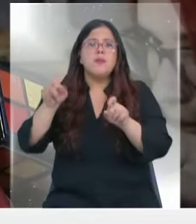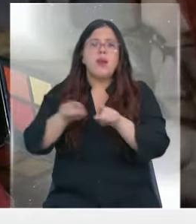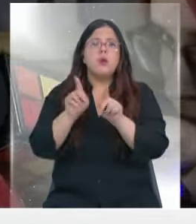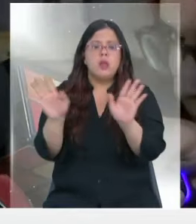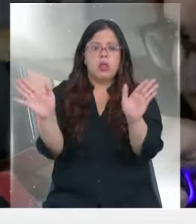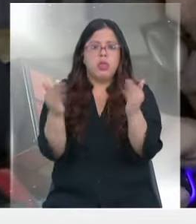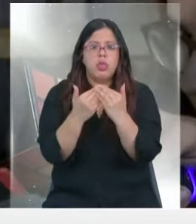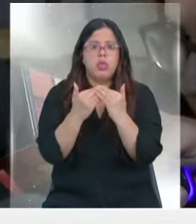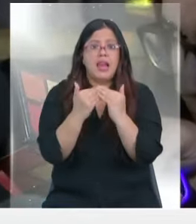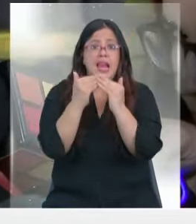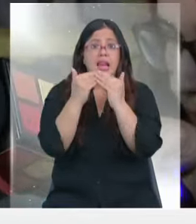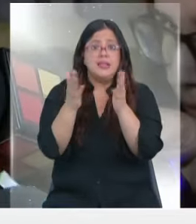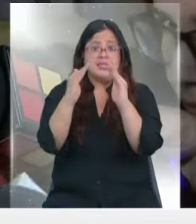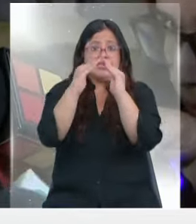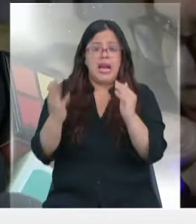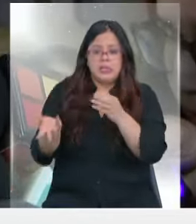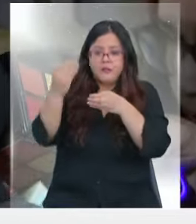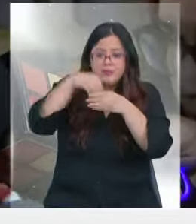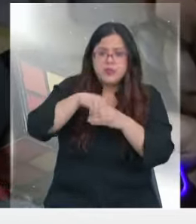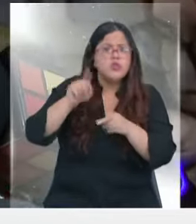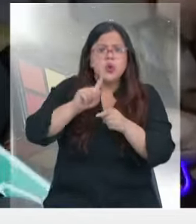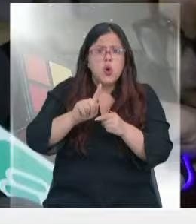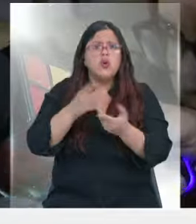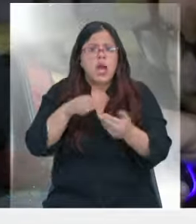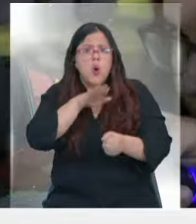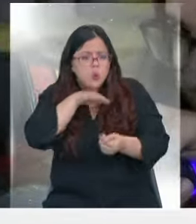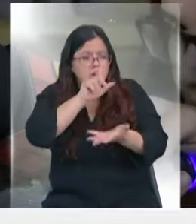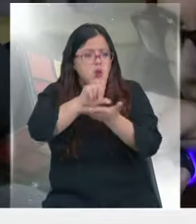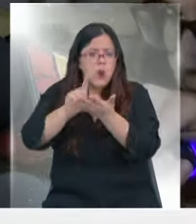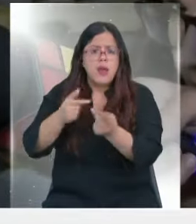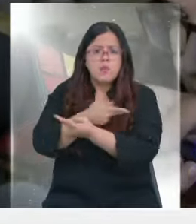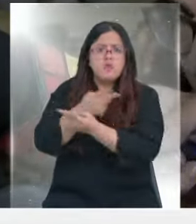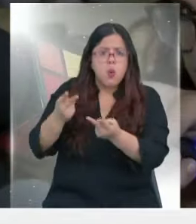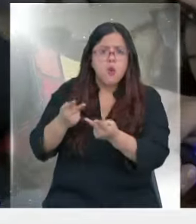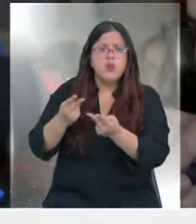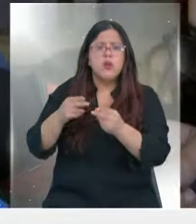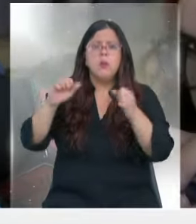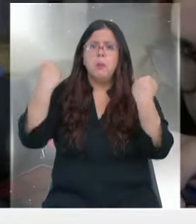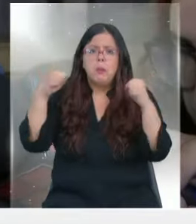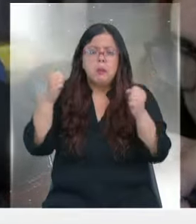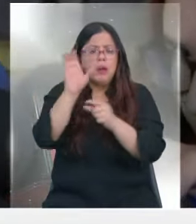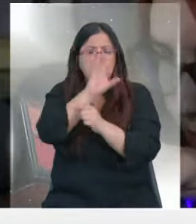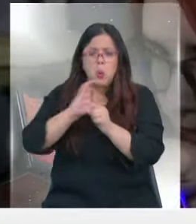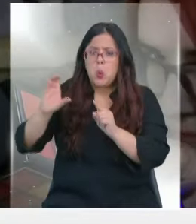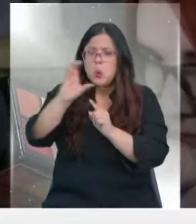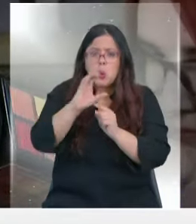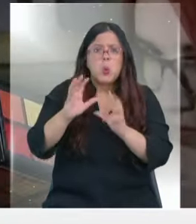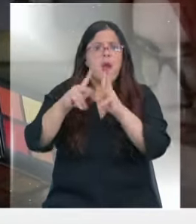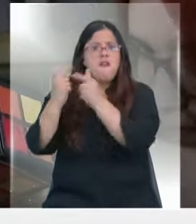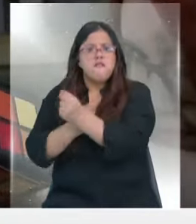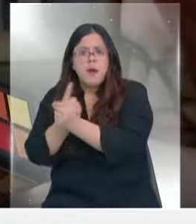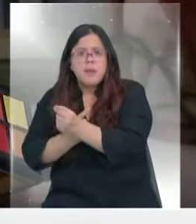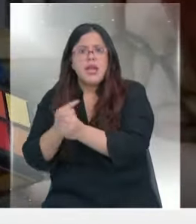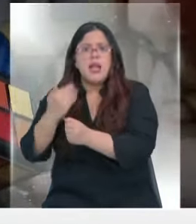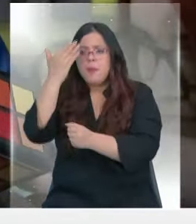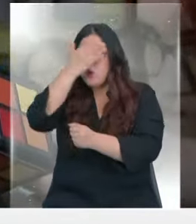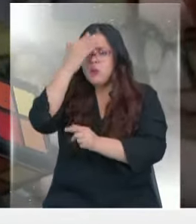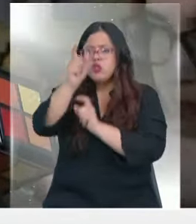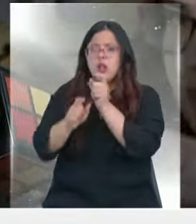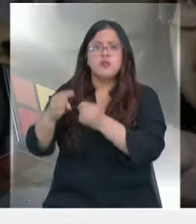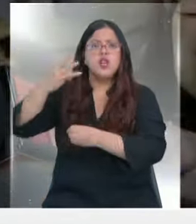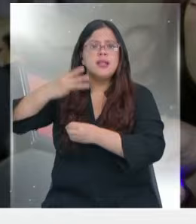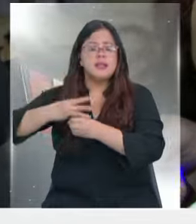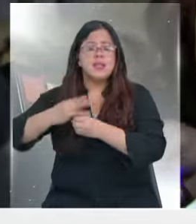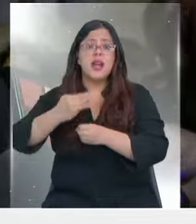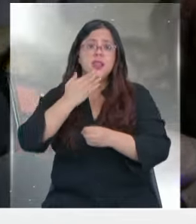nuestras casas, sino que ocupamos más nuestros espacios públicos. Por tanto, significa más espacio para el deporte, para la cultura, para la familia, la preocupación por los adultos mayores.